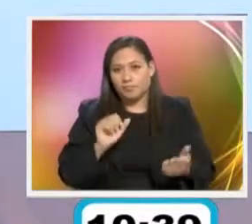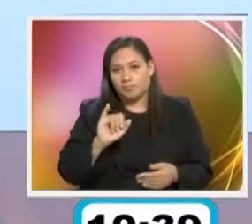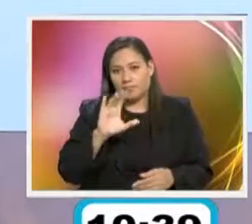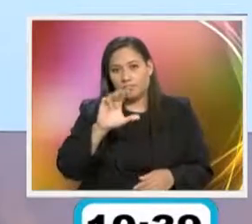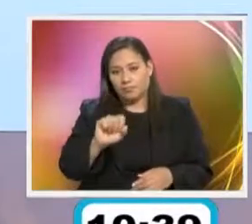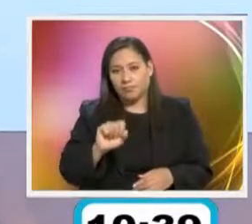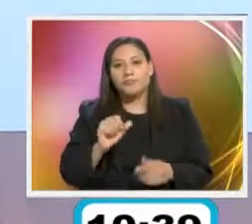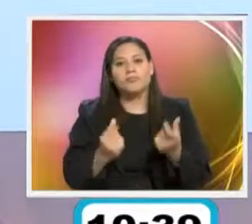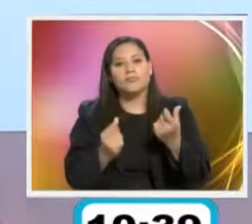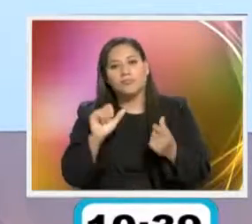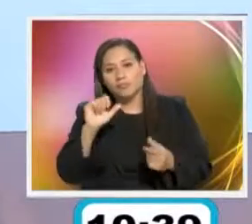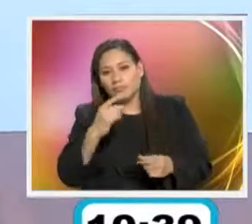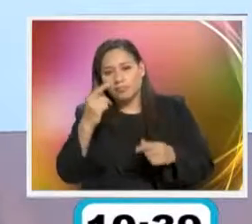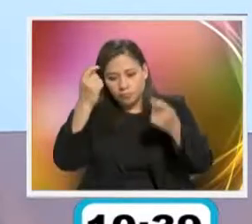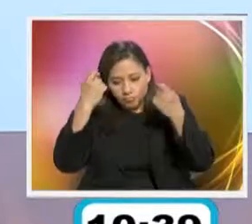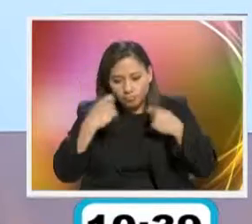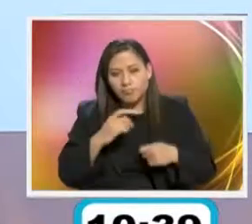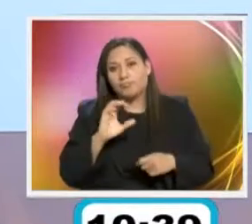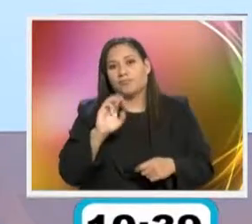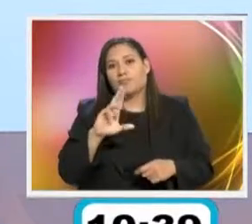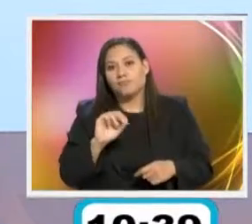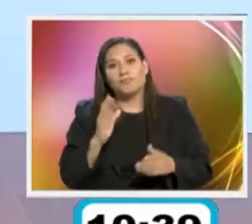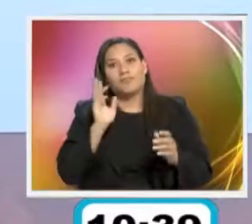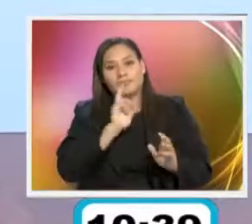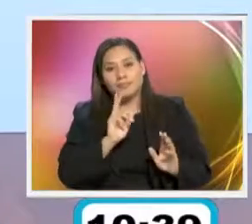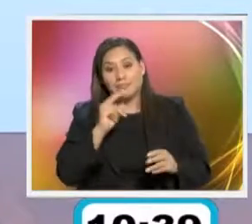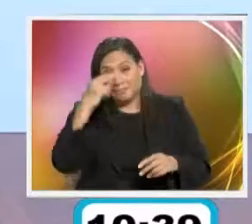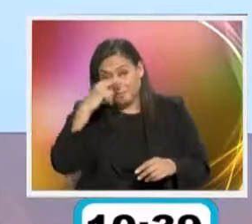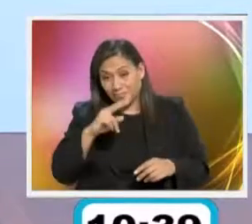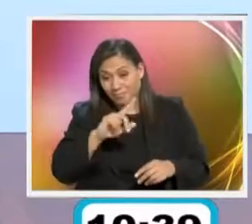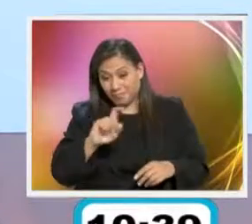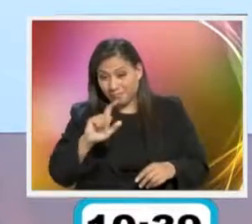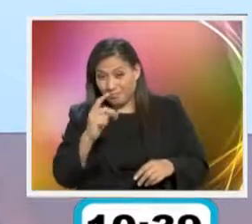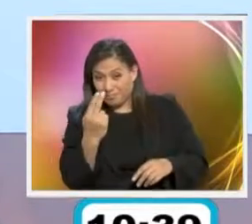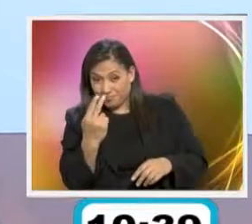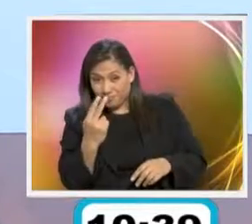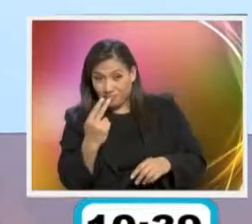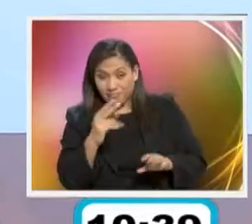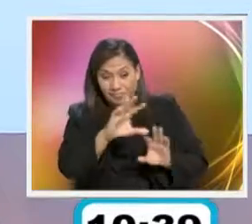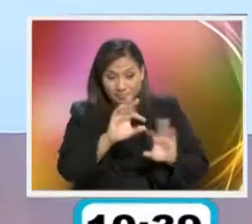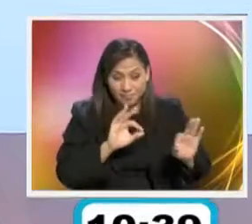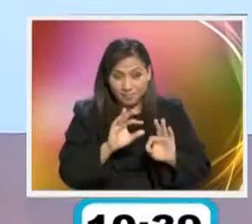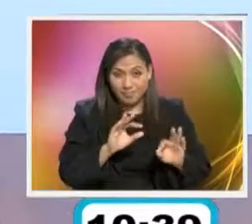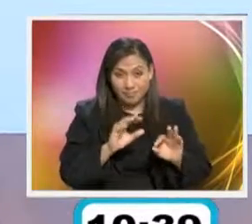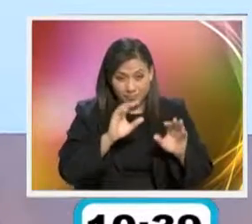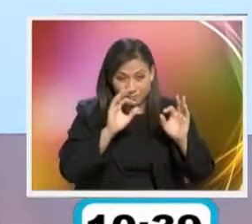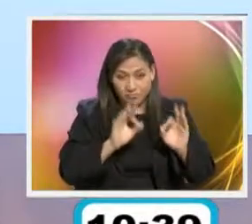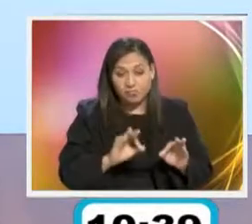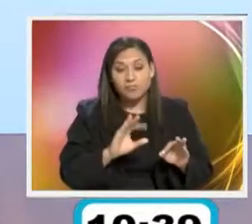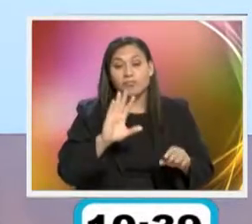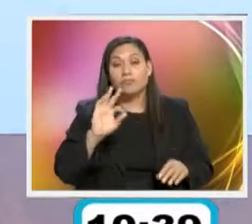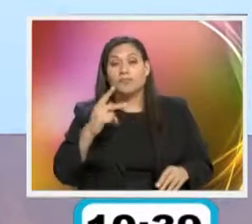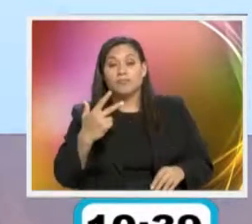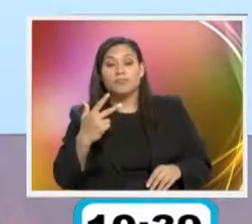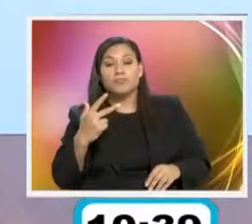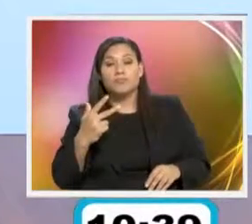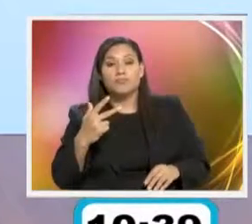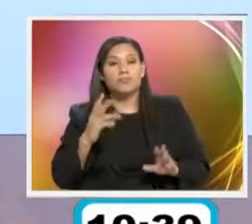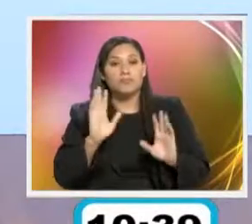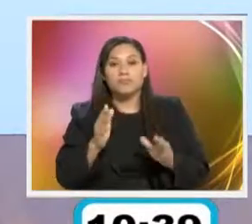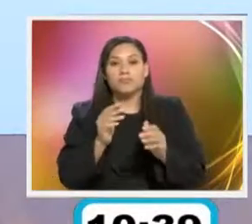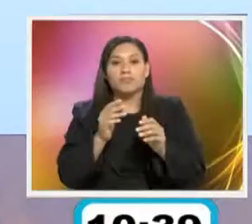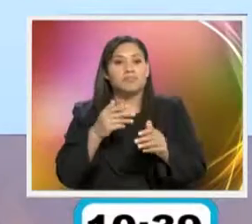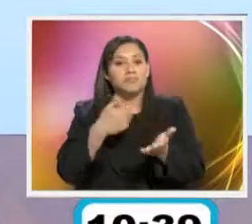pues alguna presea. Ojalá alguna presea, porque de lo que va a México, de los 125 atletas originales que fueron, hay 48 atletas